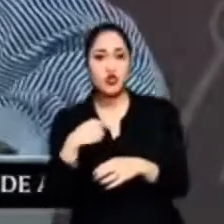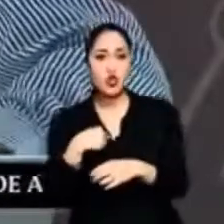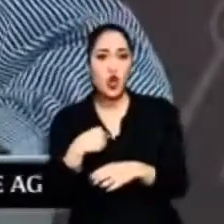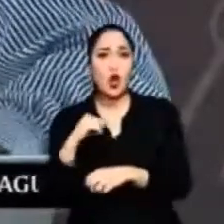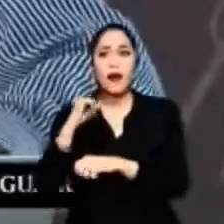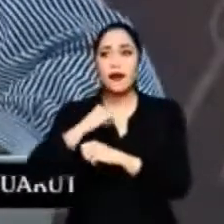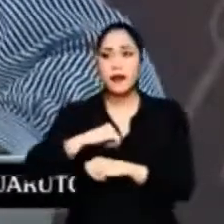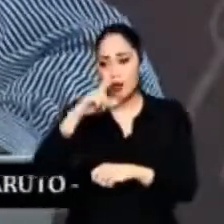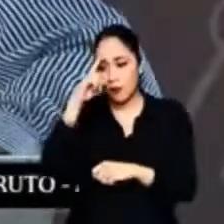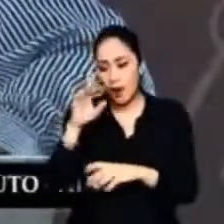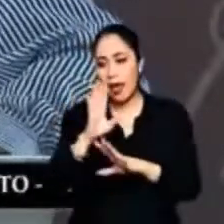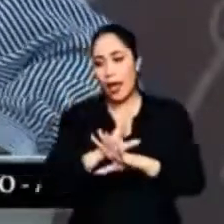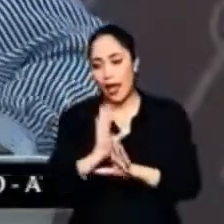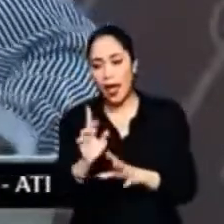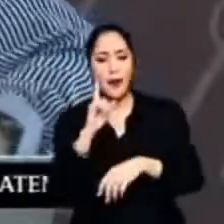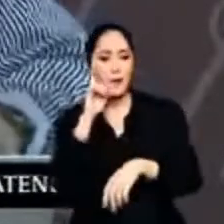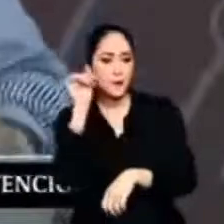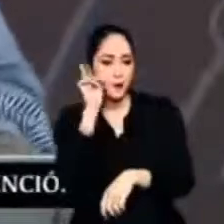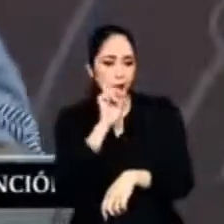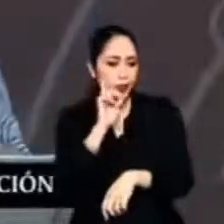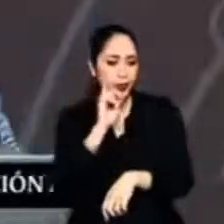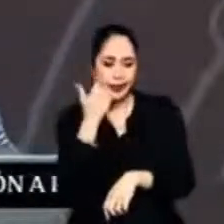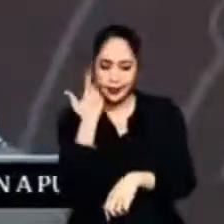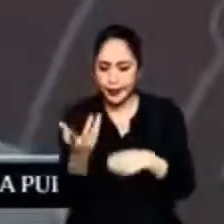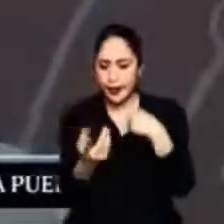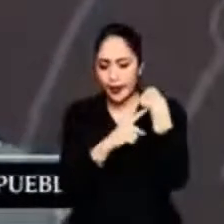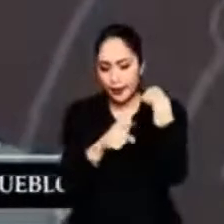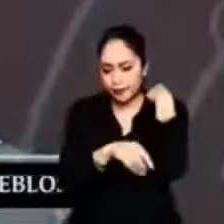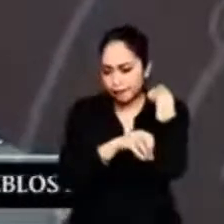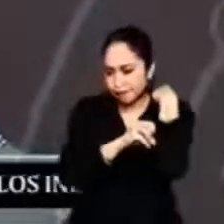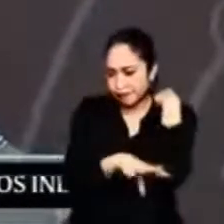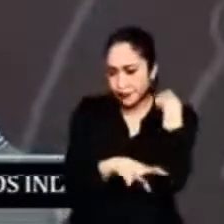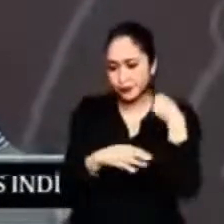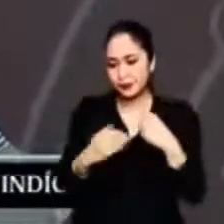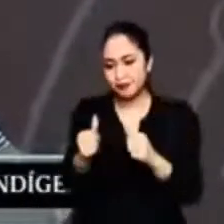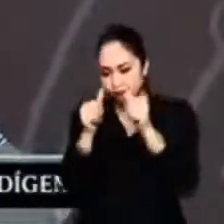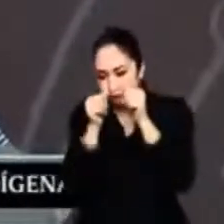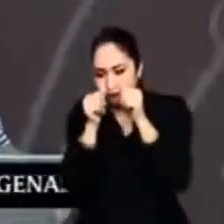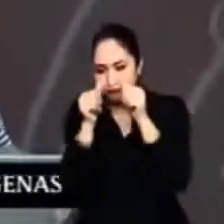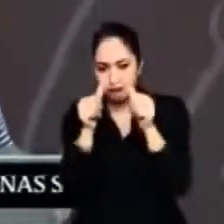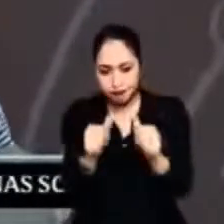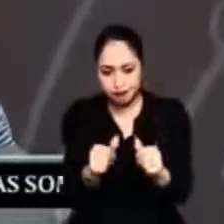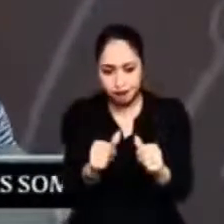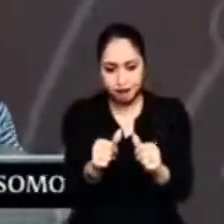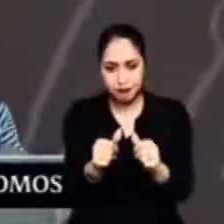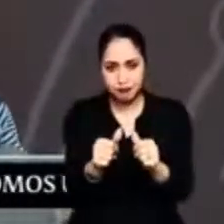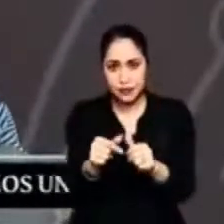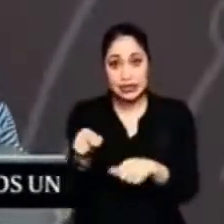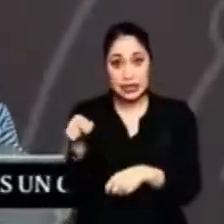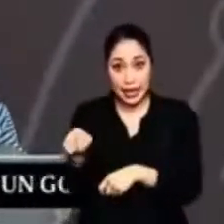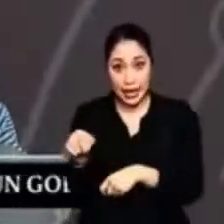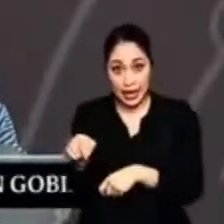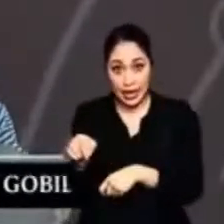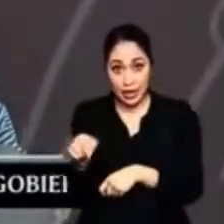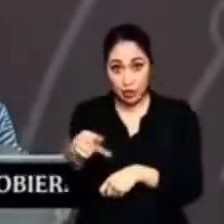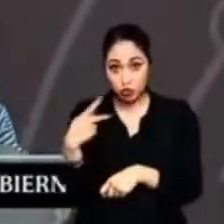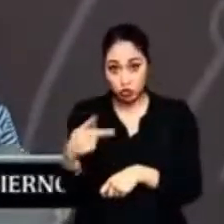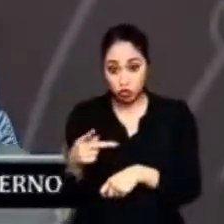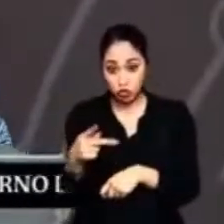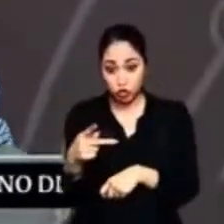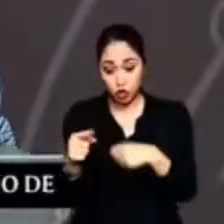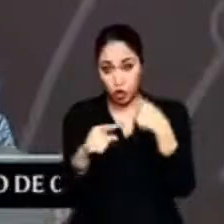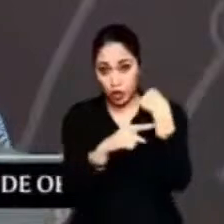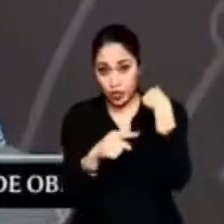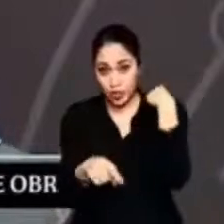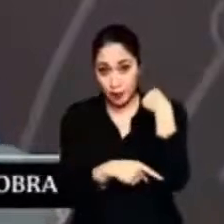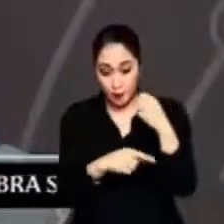las mujeres que vayan a solicitar, se les atienda de aborto, si están en el tiempo que marca la ley,